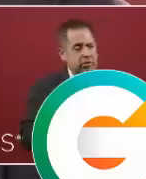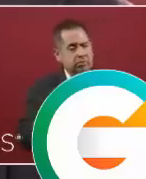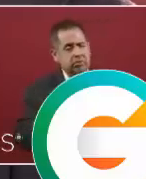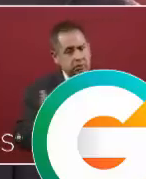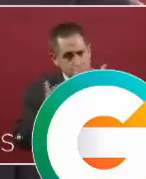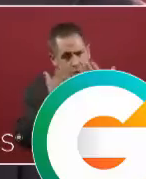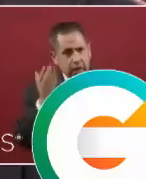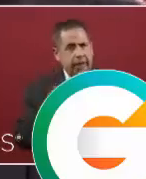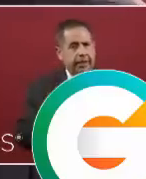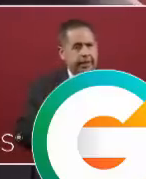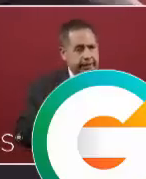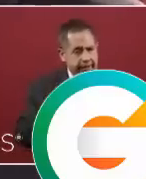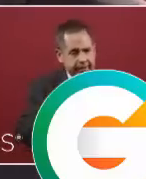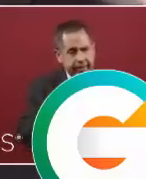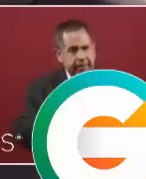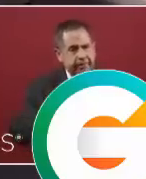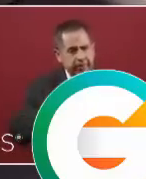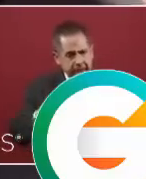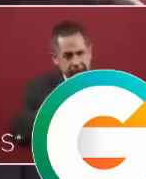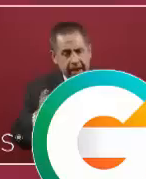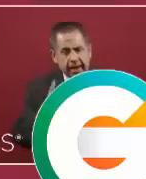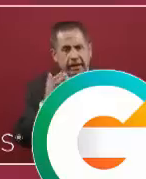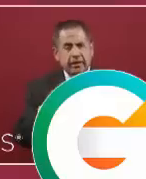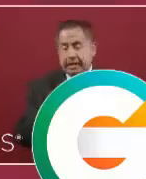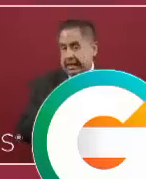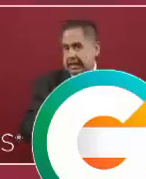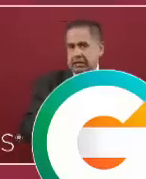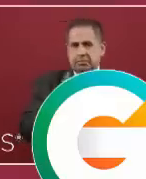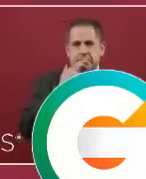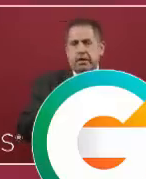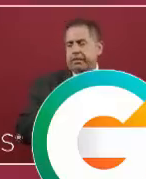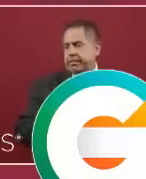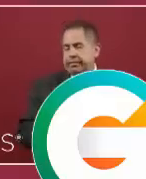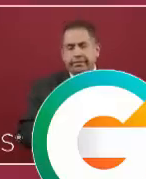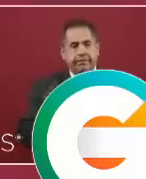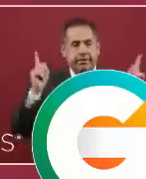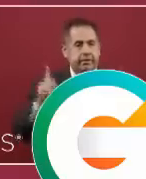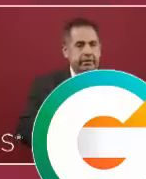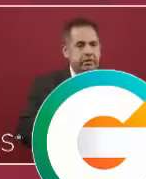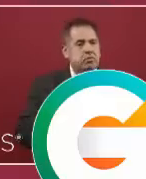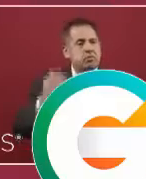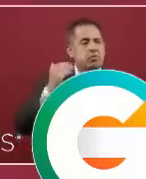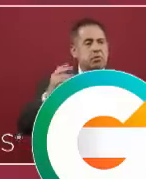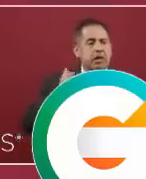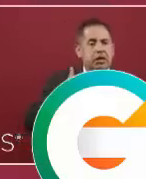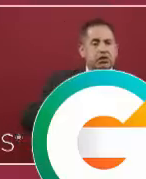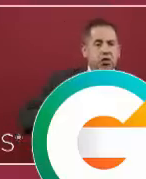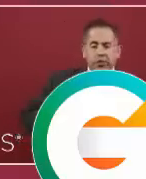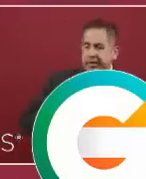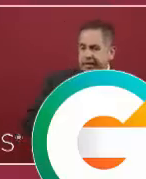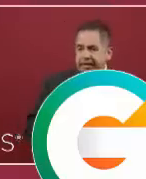estudiar, ya es una diferencia